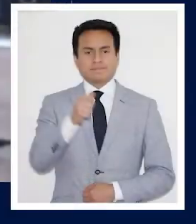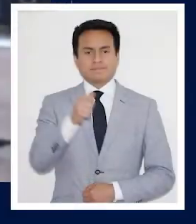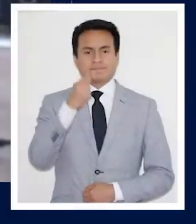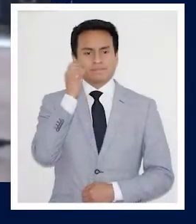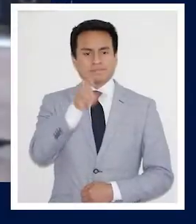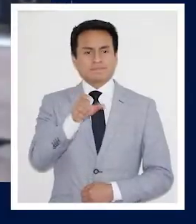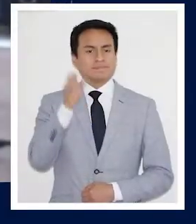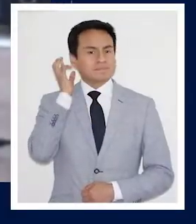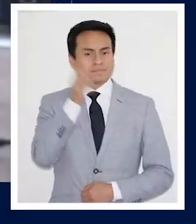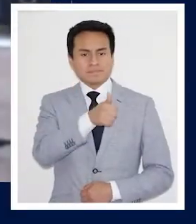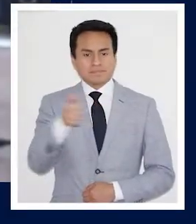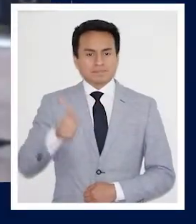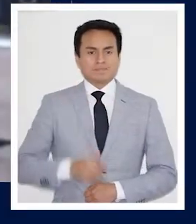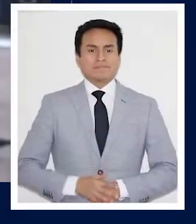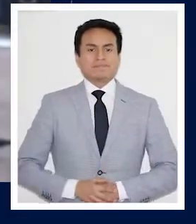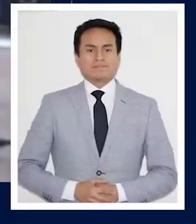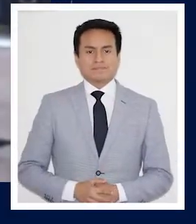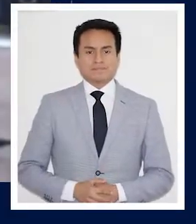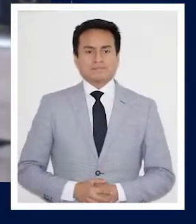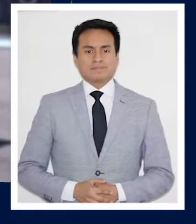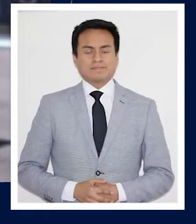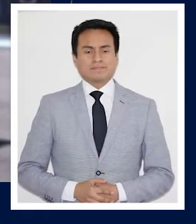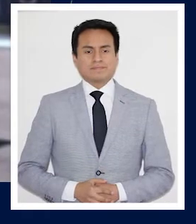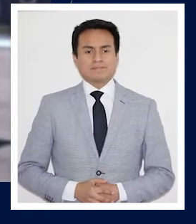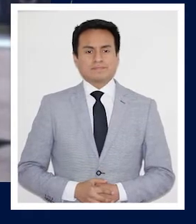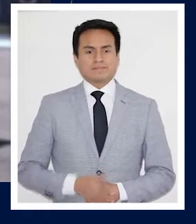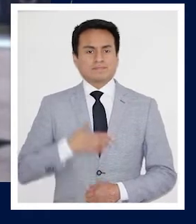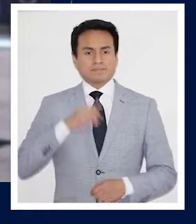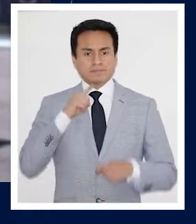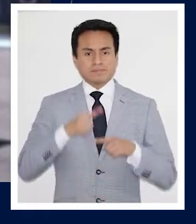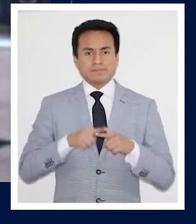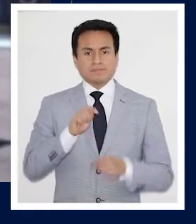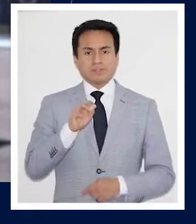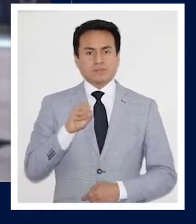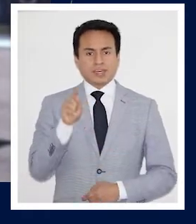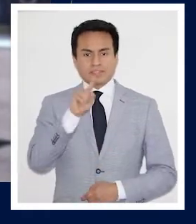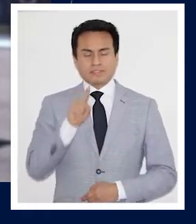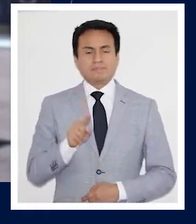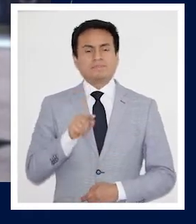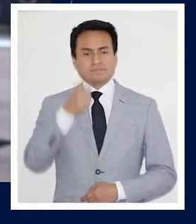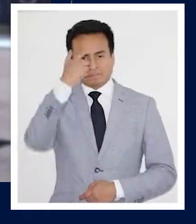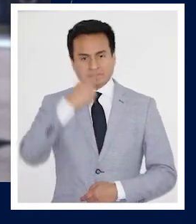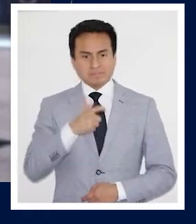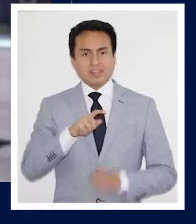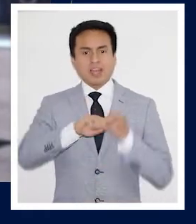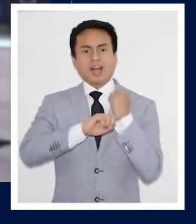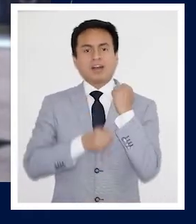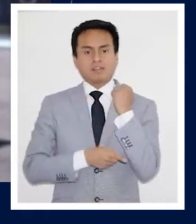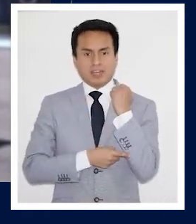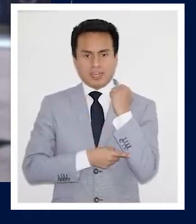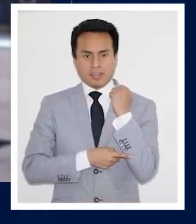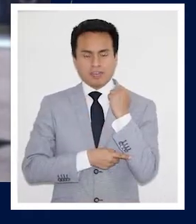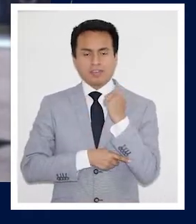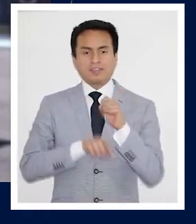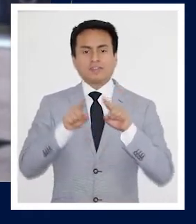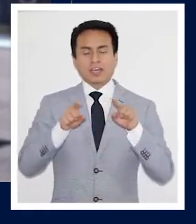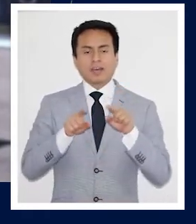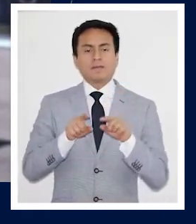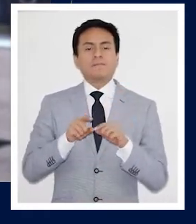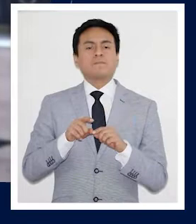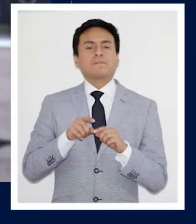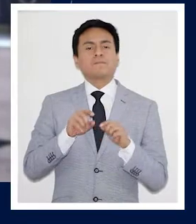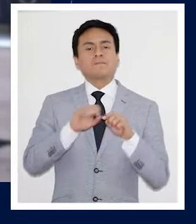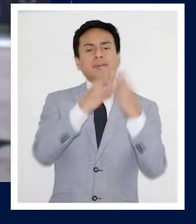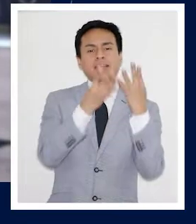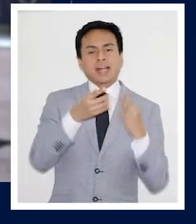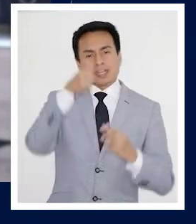Hola a todas y a todos. Mi nombre es Tomás Pascual Rique. Soy abogado de la